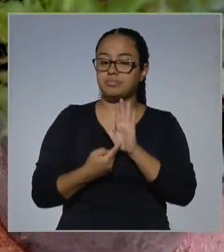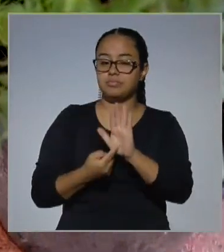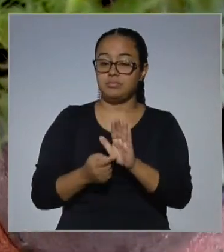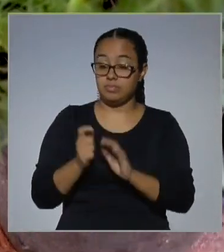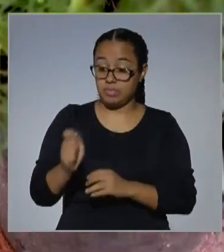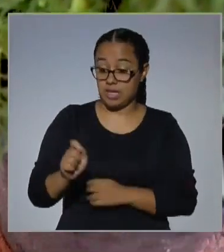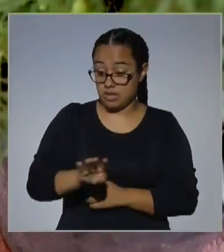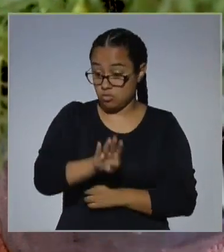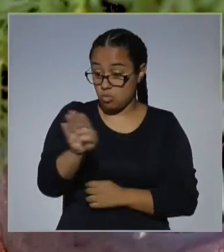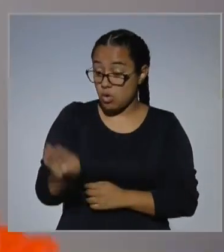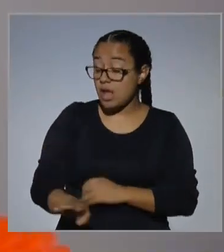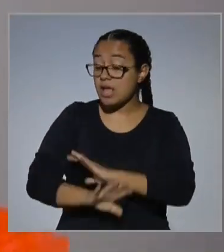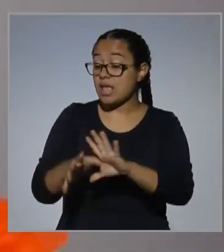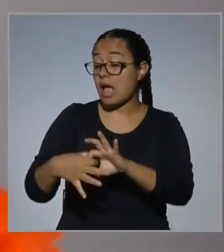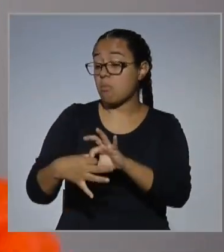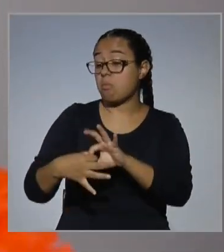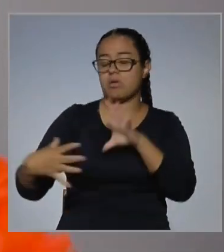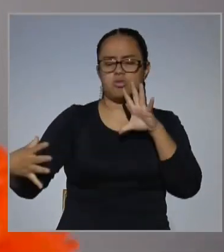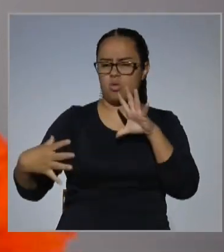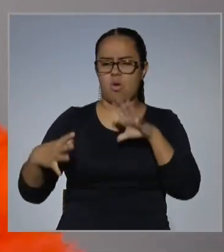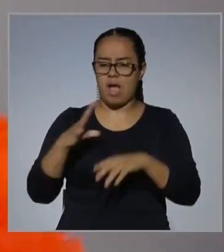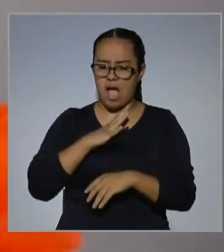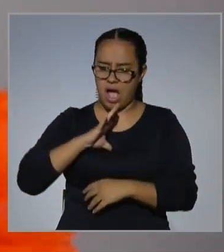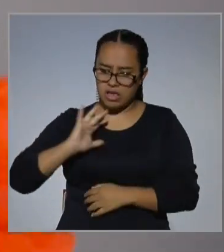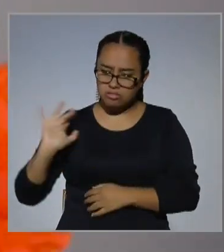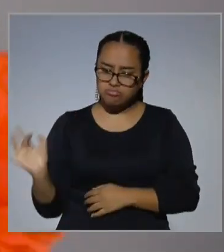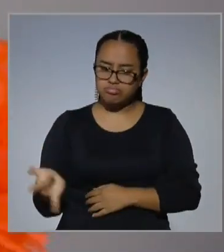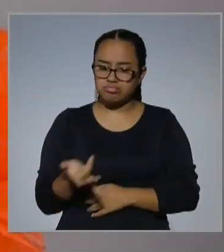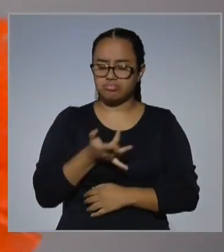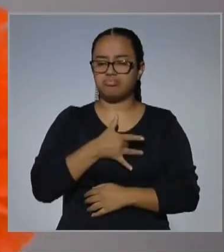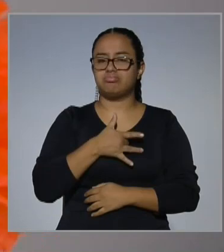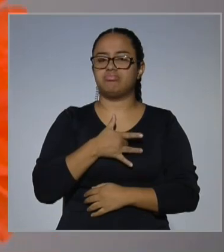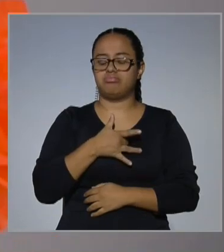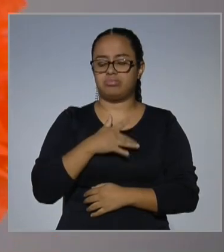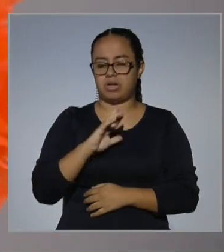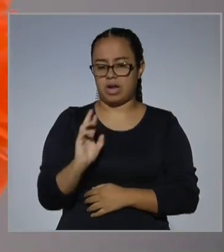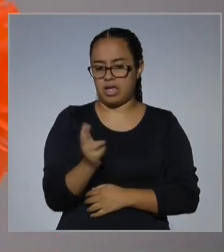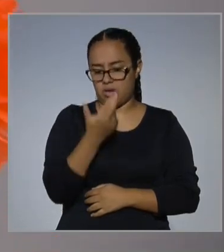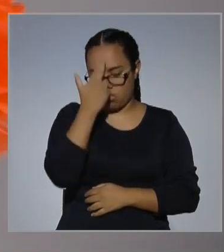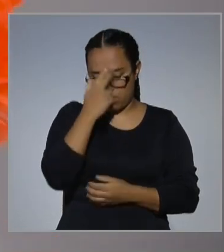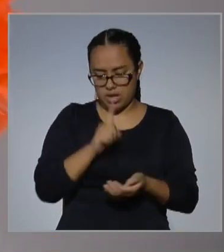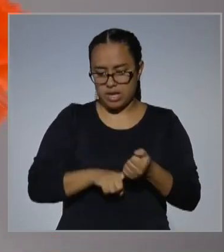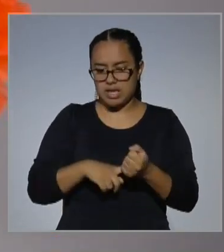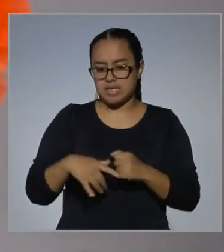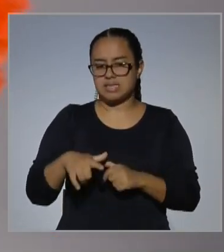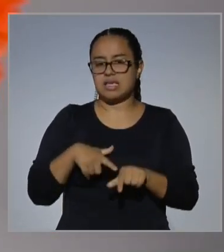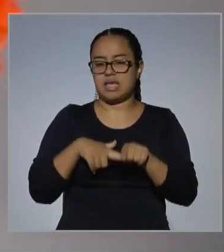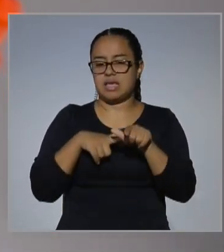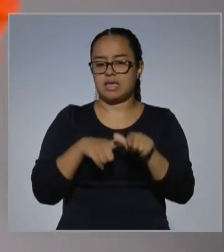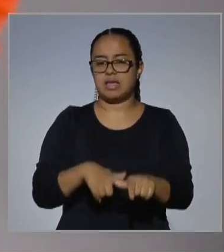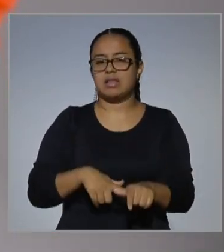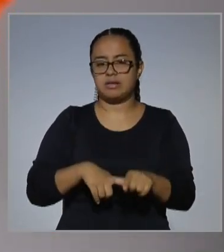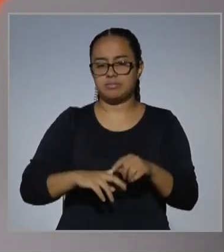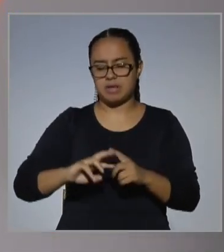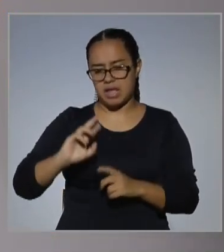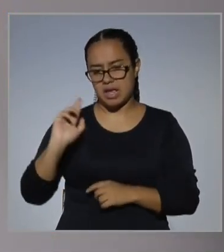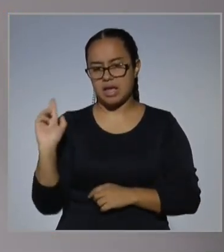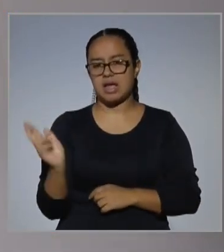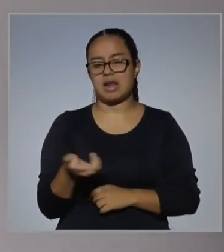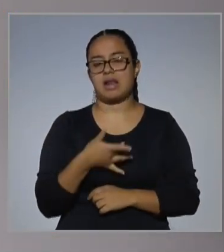la muerte se rompe el vínculo sentimental, sino que sigue permaneciendo. Y estos días de